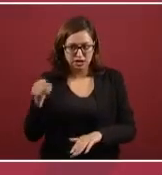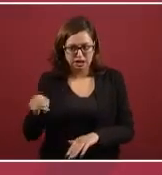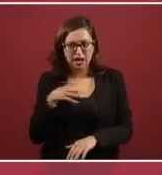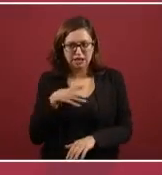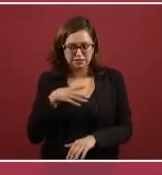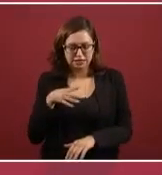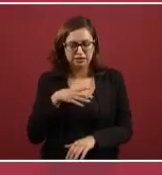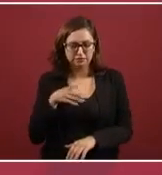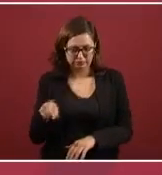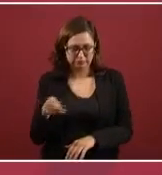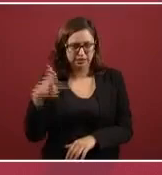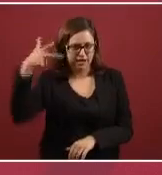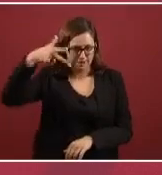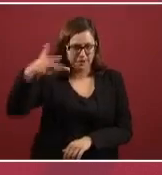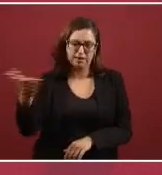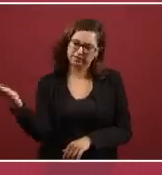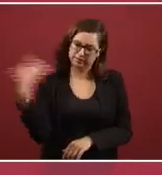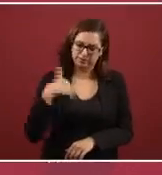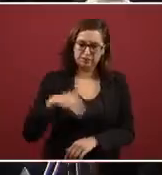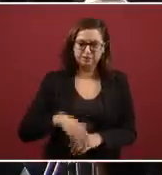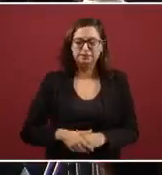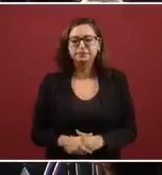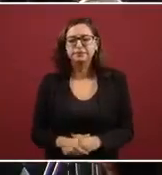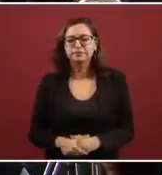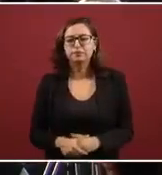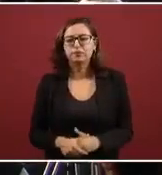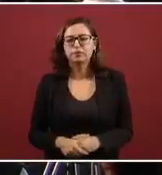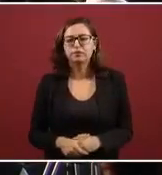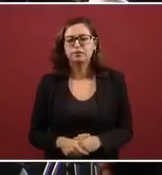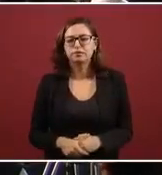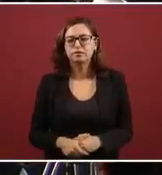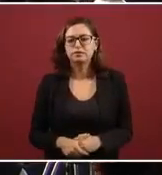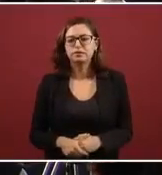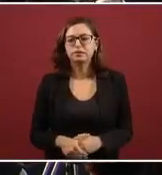está, tráela.